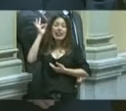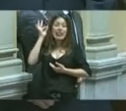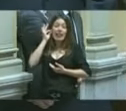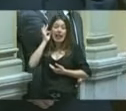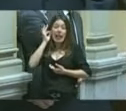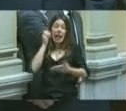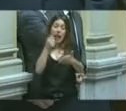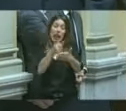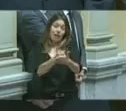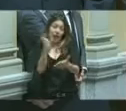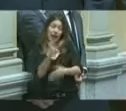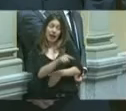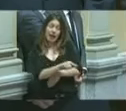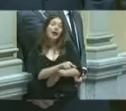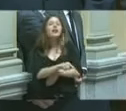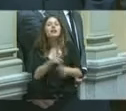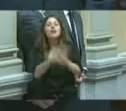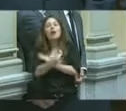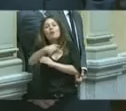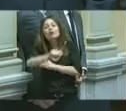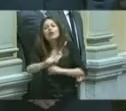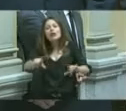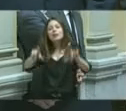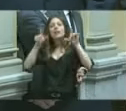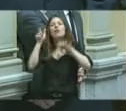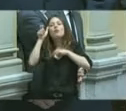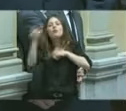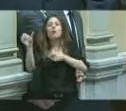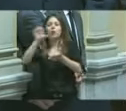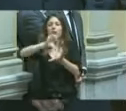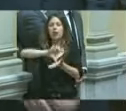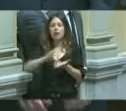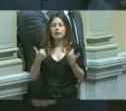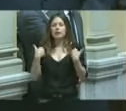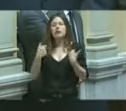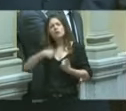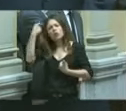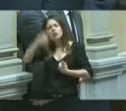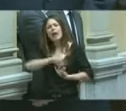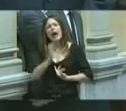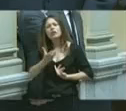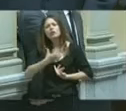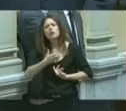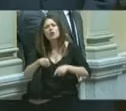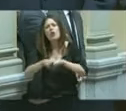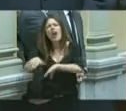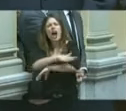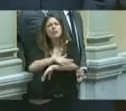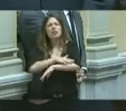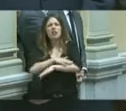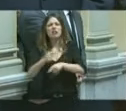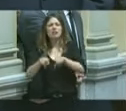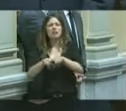Viana, que ostentáis la representación de vuestros pueblos y ciudades. Sé muy bien que los ayuntamientos no son administraciones menores de